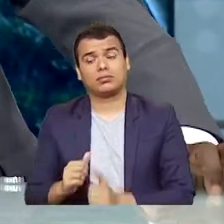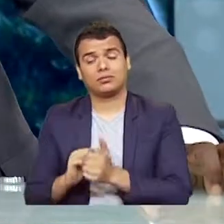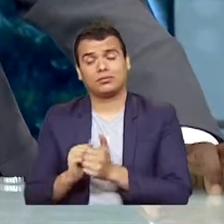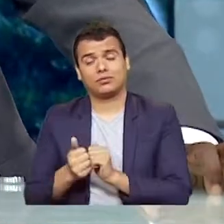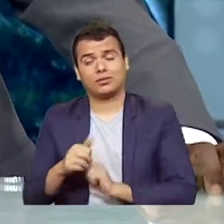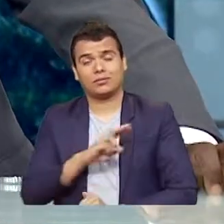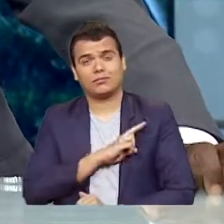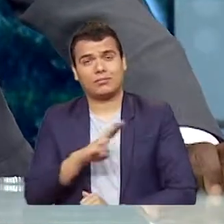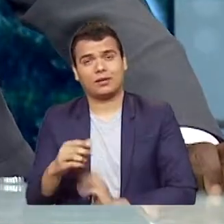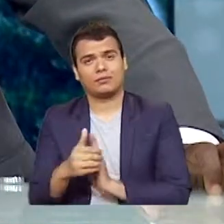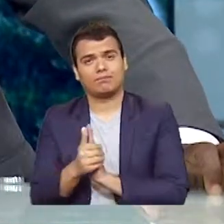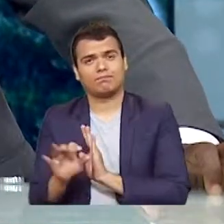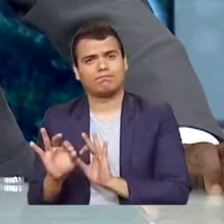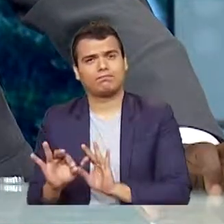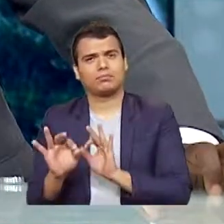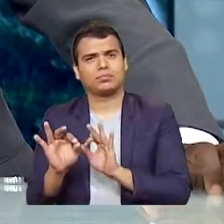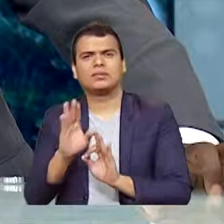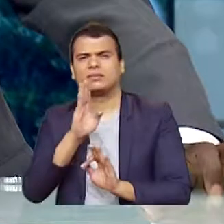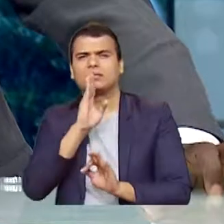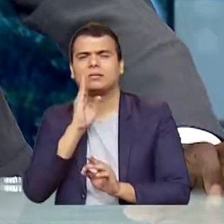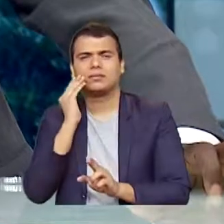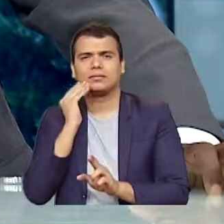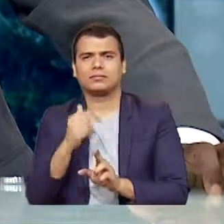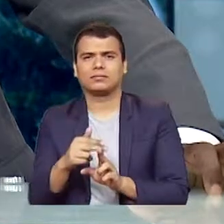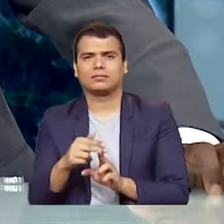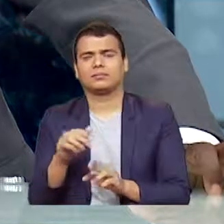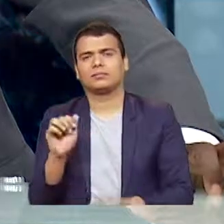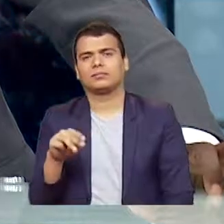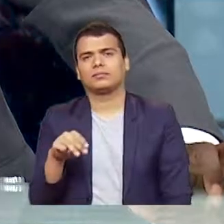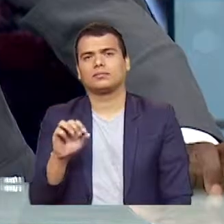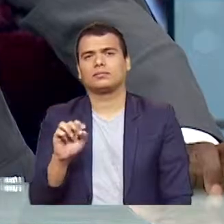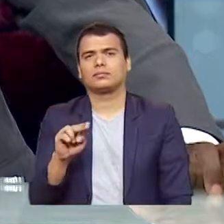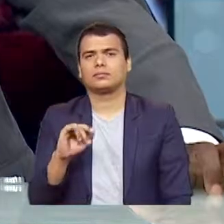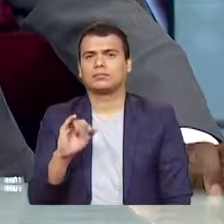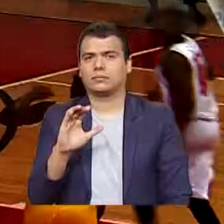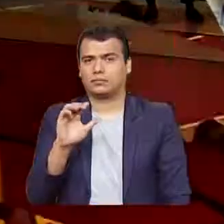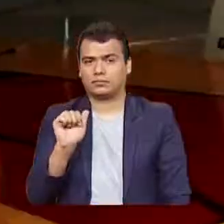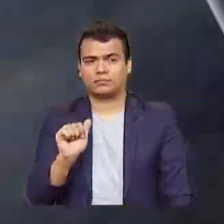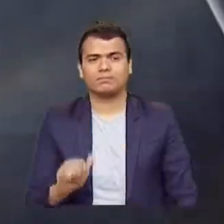protagonistas. Nos la presenta la crónica Mónica Santa Cruz. Mónica, buenas noches, ¿qué tal?